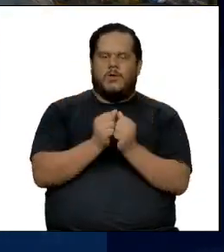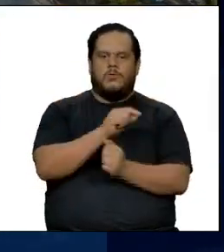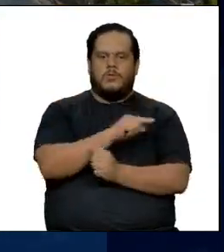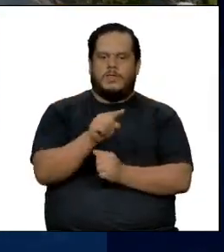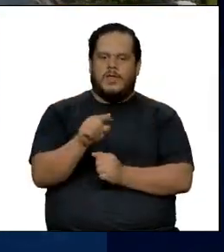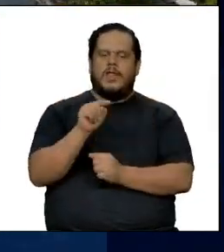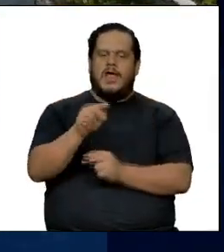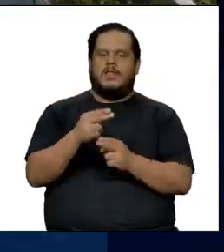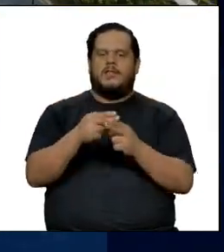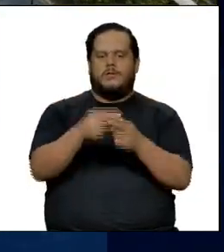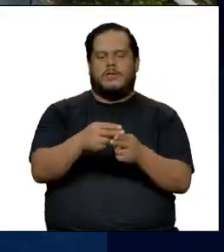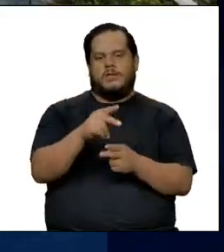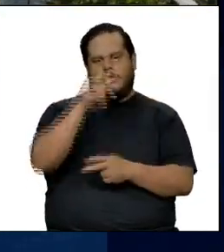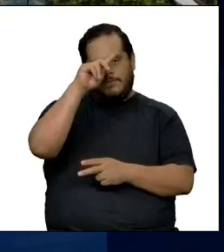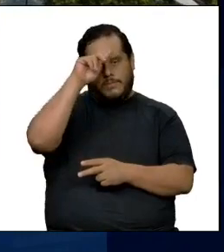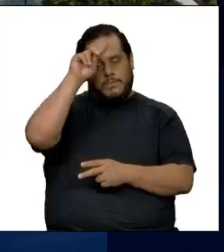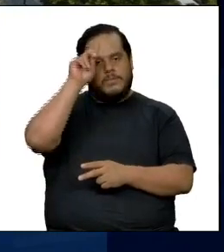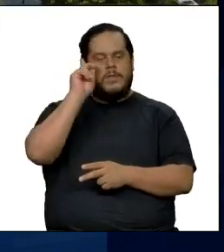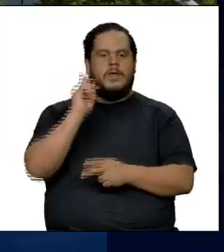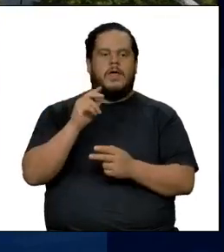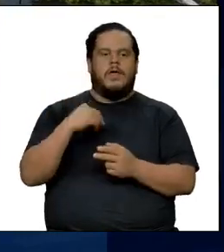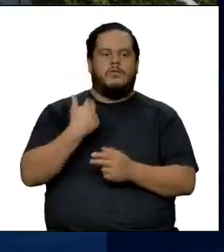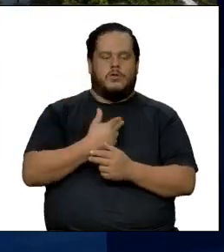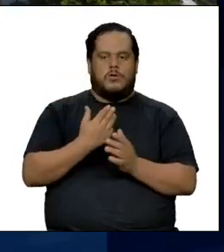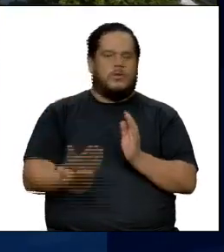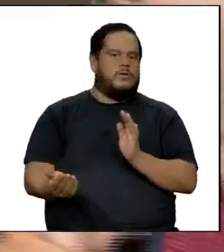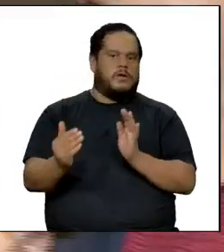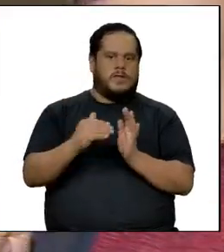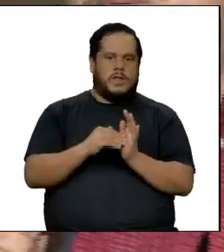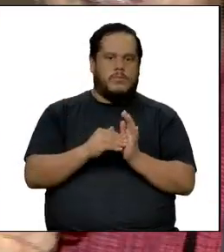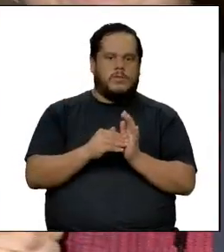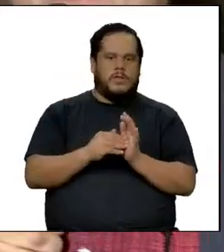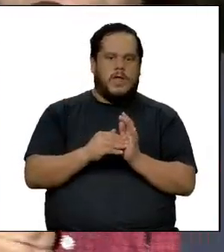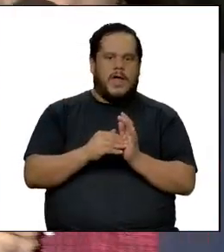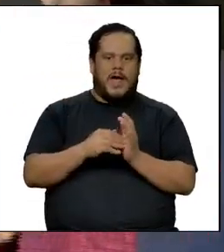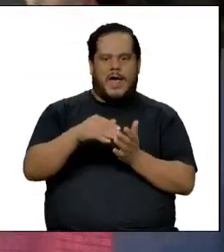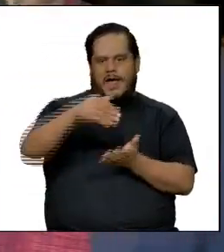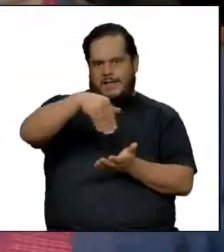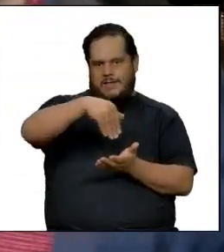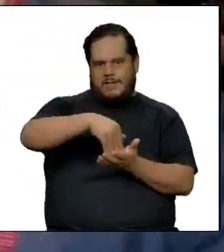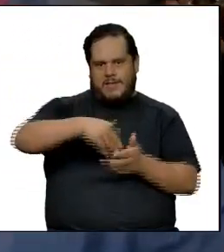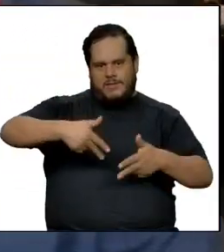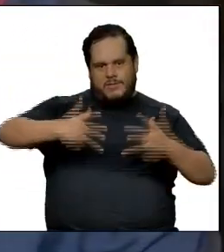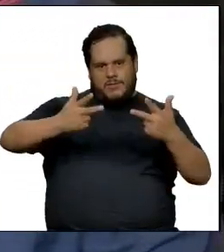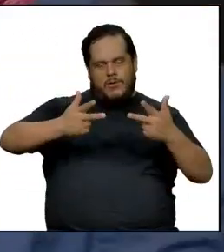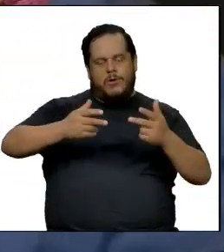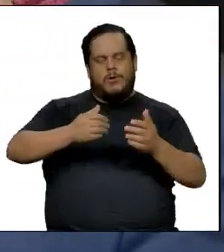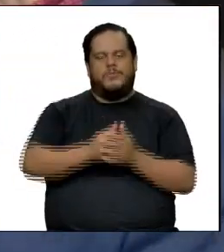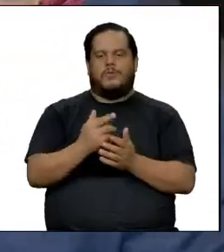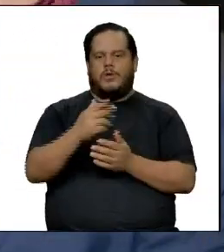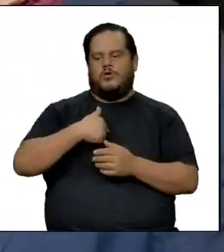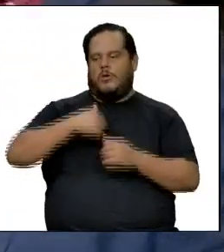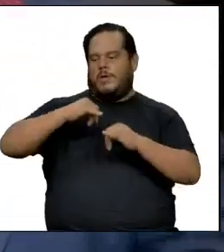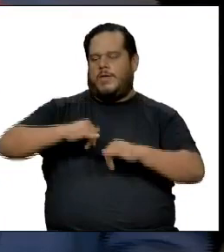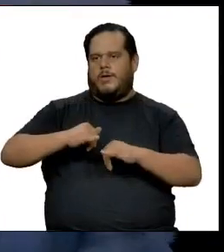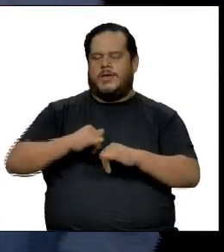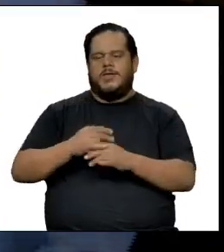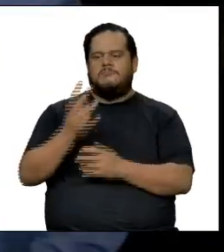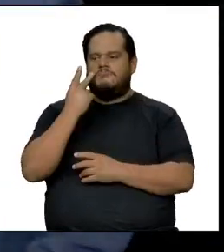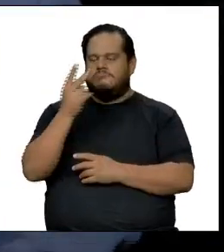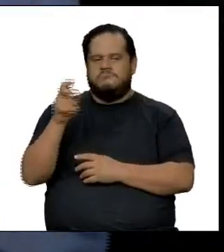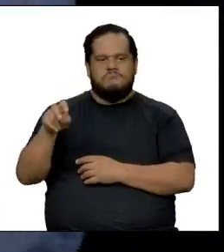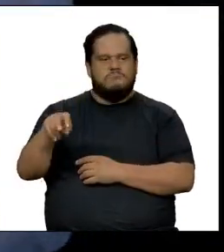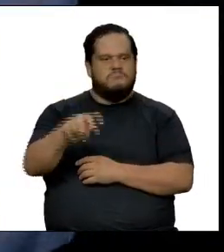esta nominación. Nosotros regresamos al estudio principal, compañeros. Yo me quedo por aquí dando una vueltita en